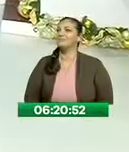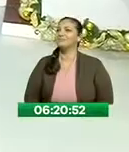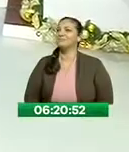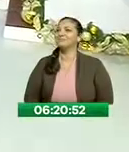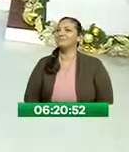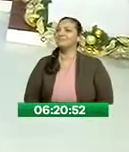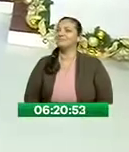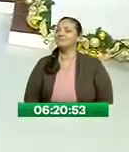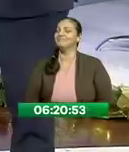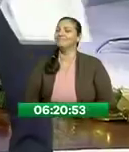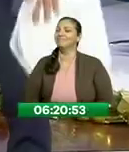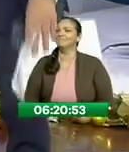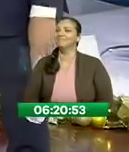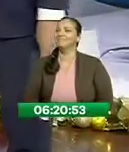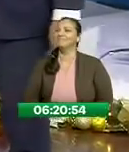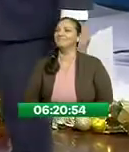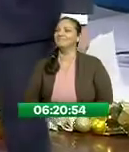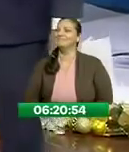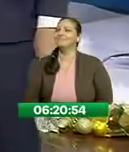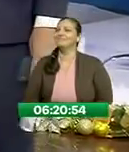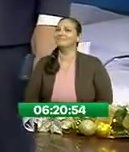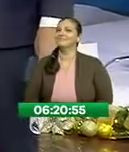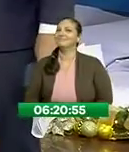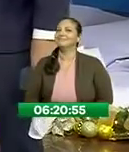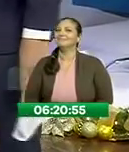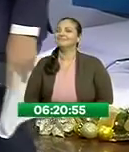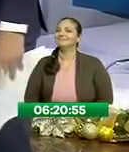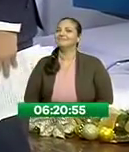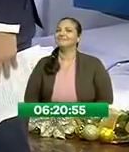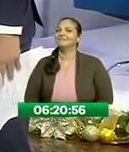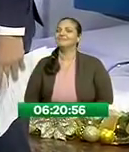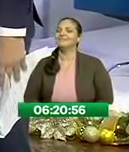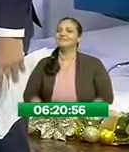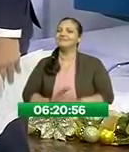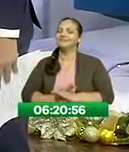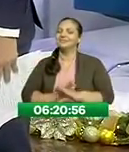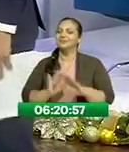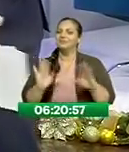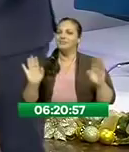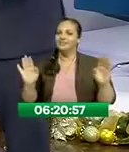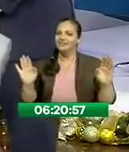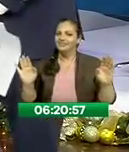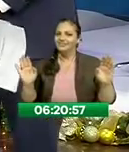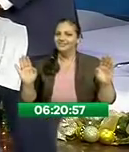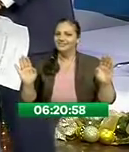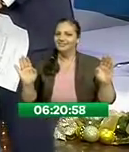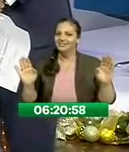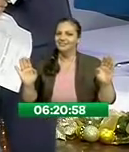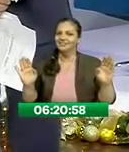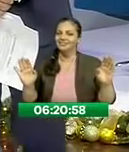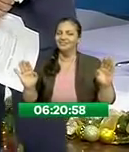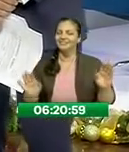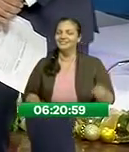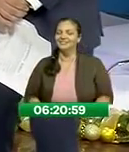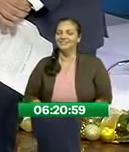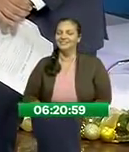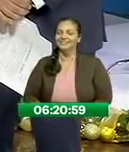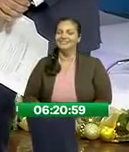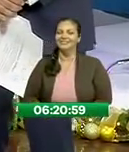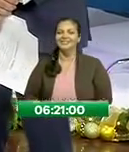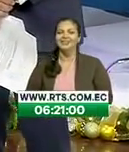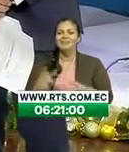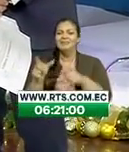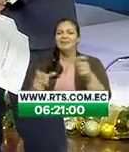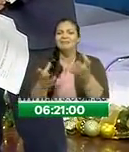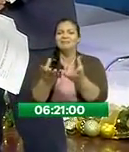boom, boom, y la cosa la buena. Oye, yo no entiendo los pasos que inventan ahora. Imagina